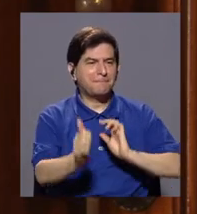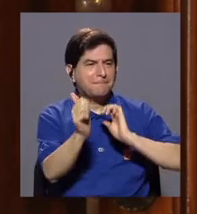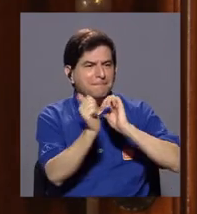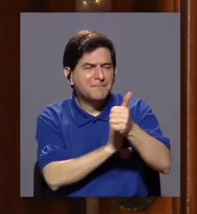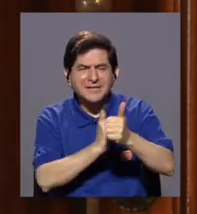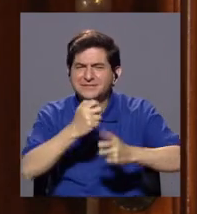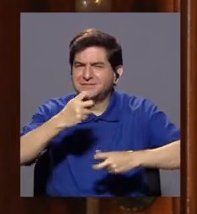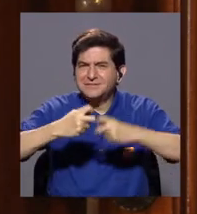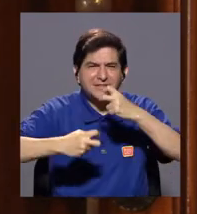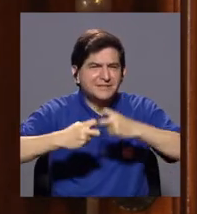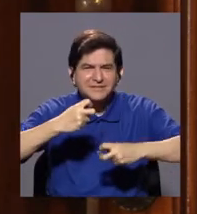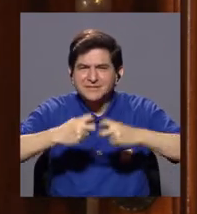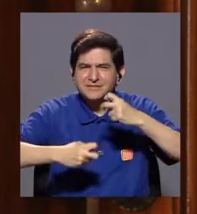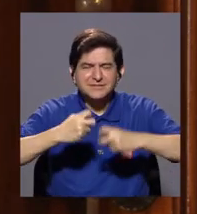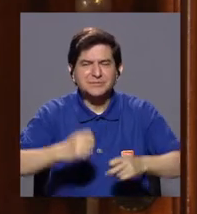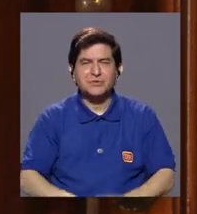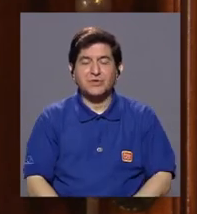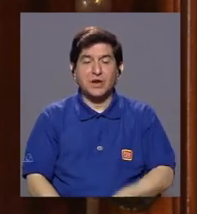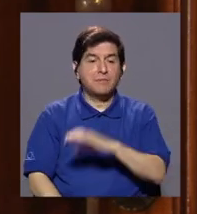Superar esos traumas